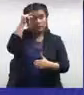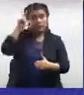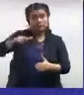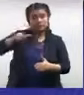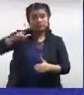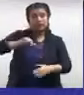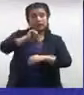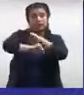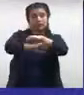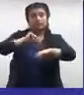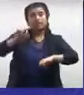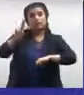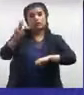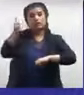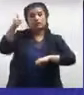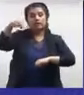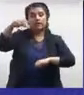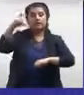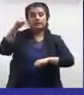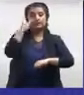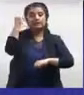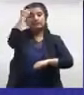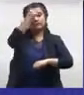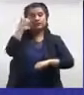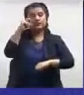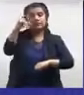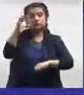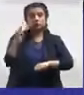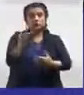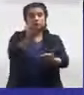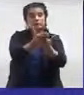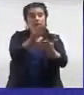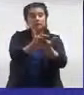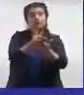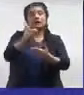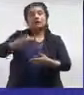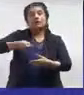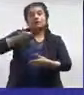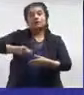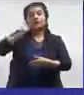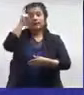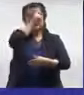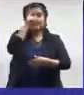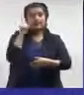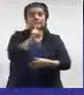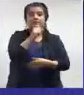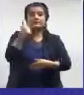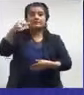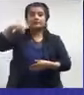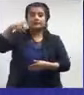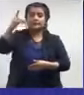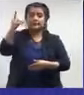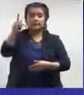licenciado Francisco Jiménez Irungaray, solicitada por la diputada Sandra Erika Jovel Polanco.